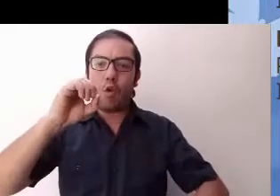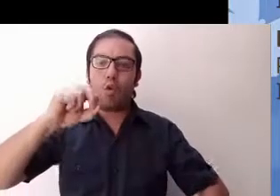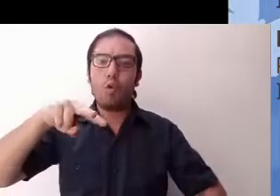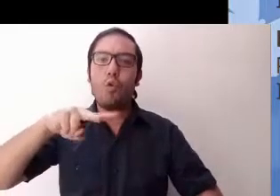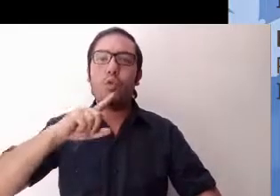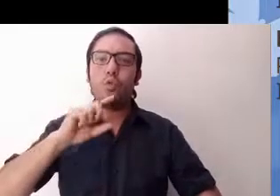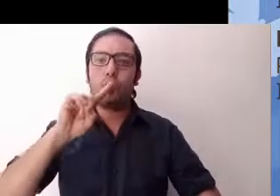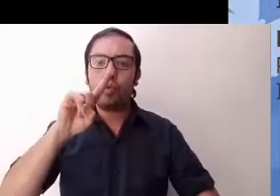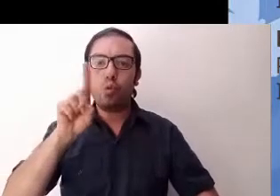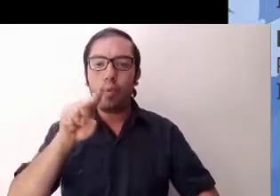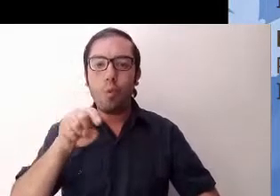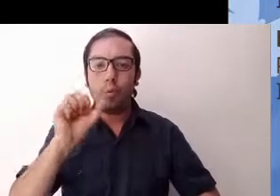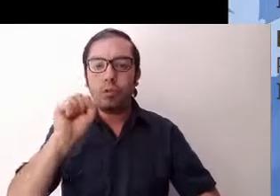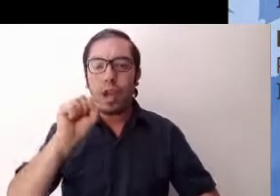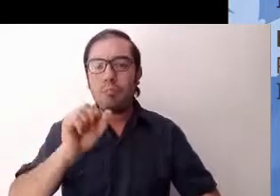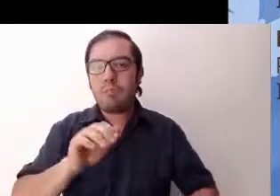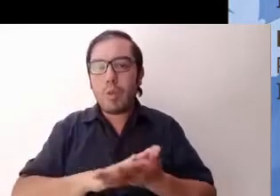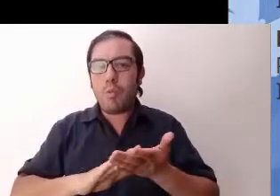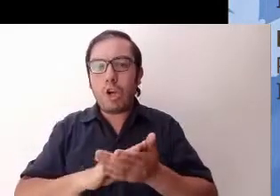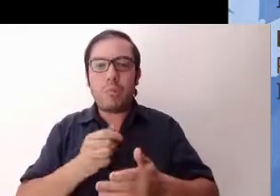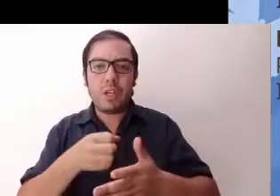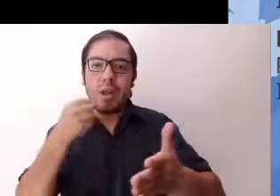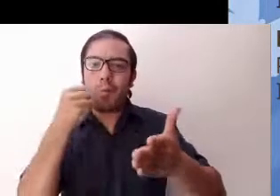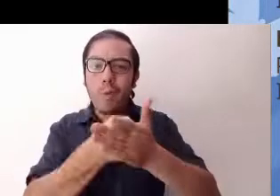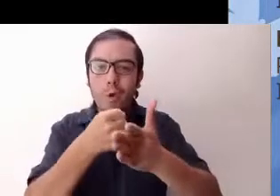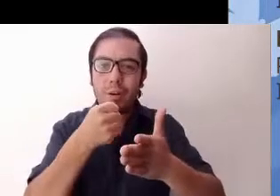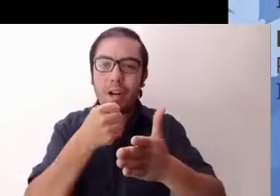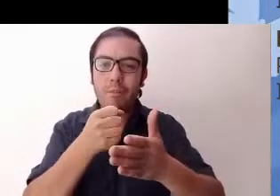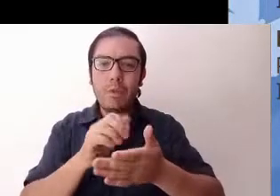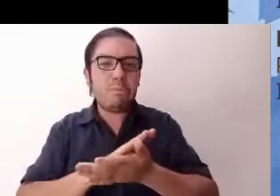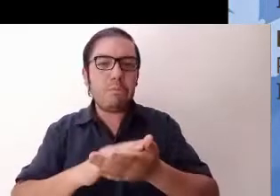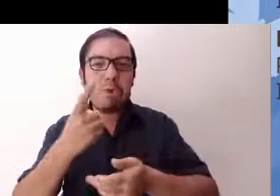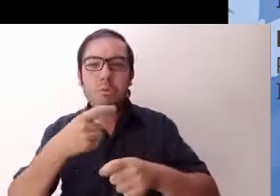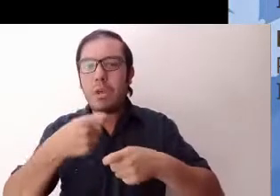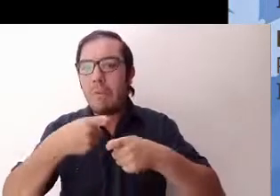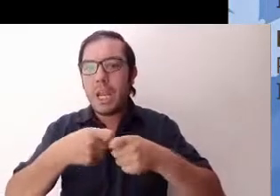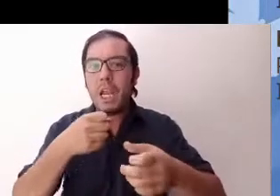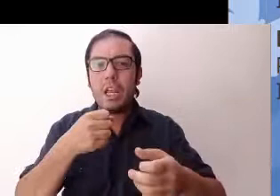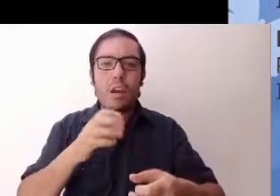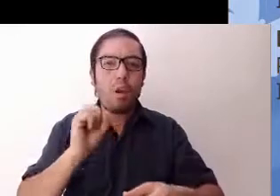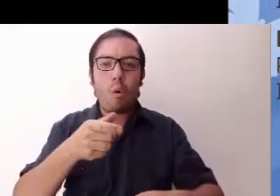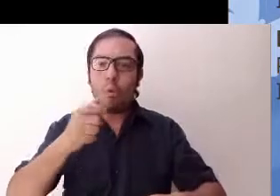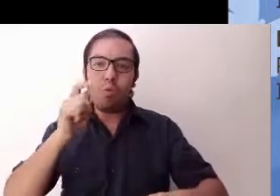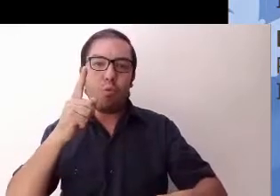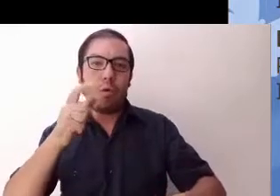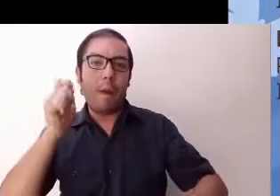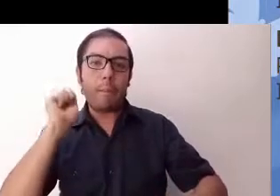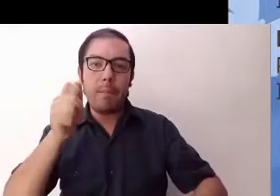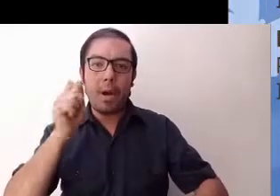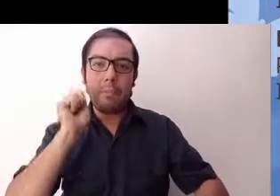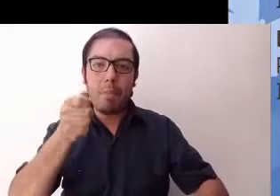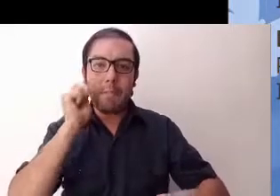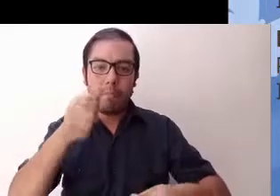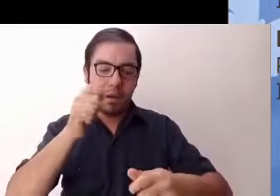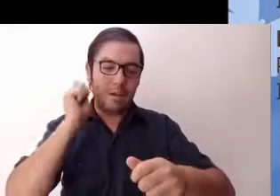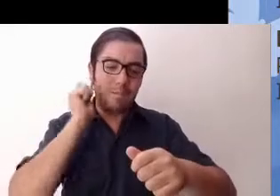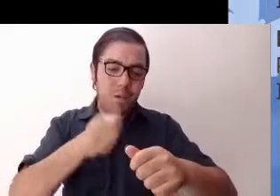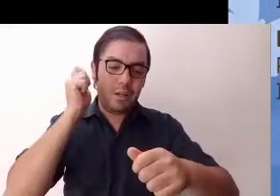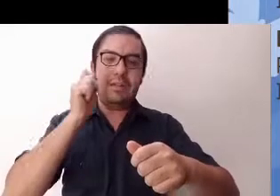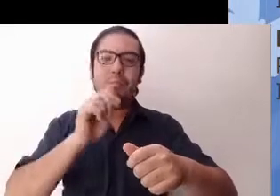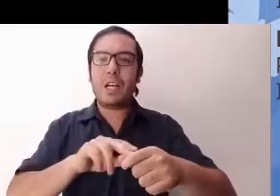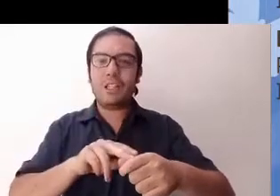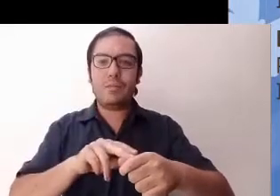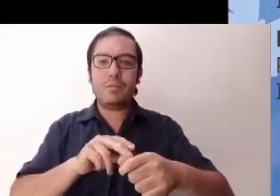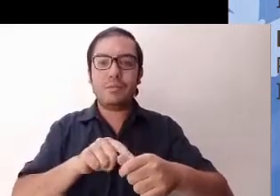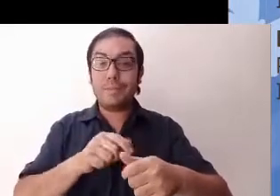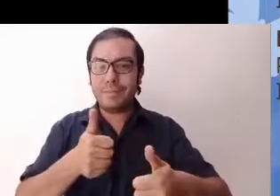un martillo, estas heridas por lo general no generan una ruptura o un corte en la